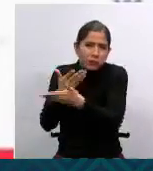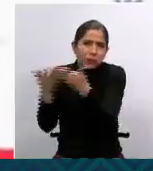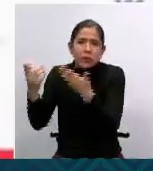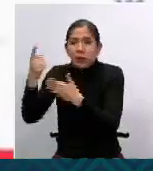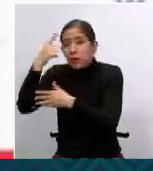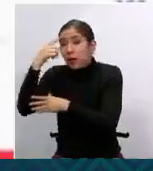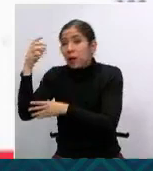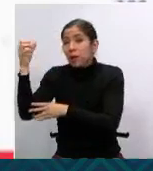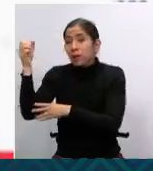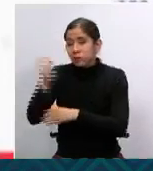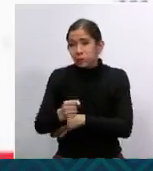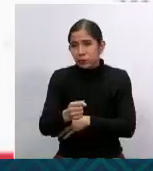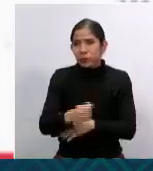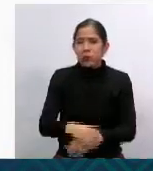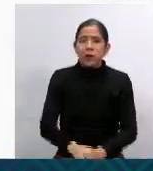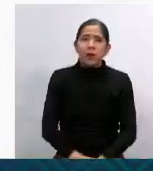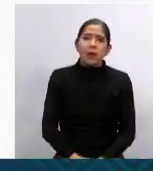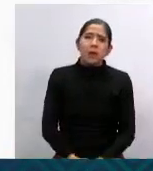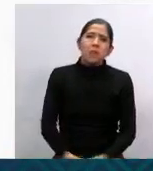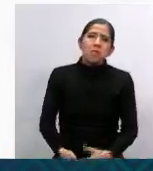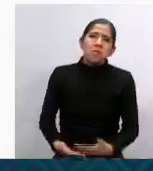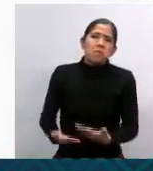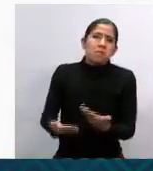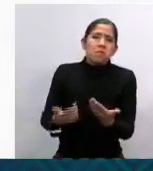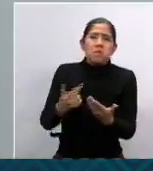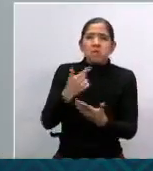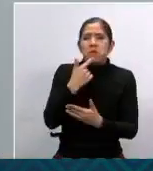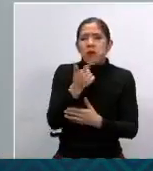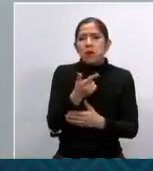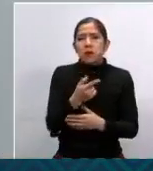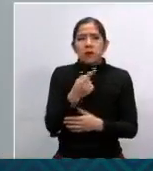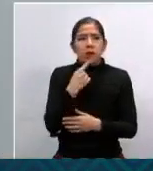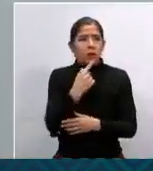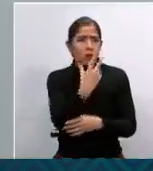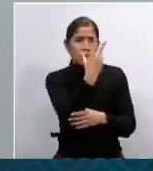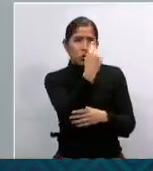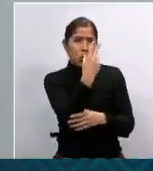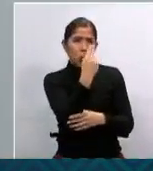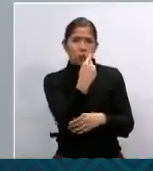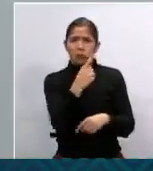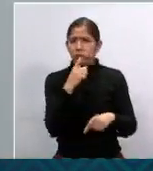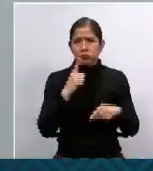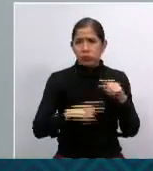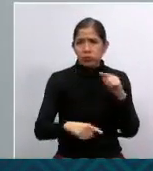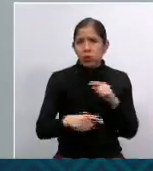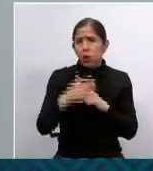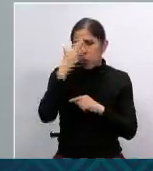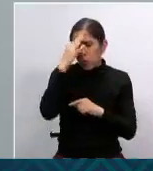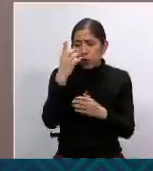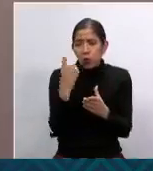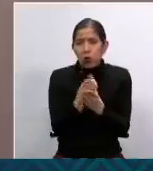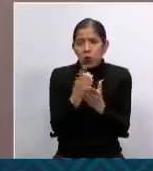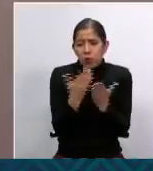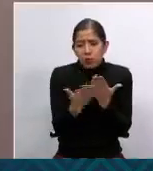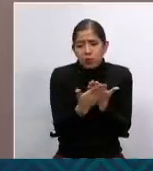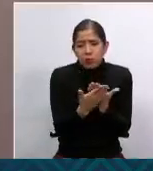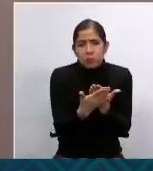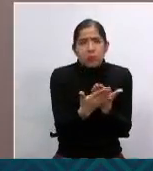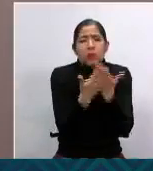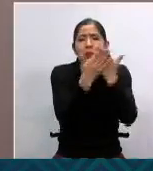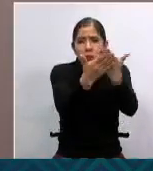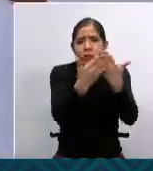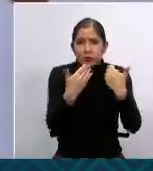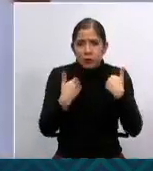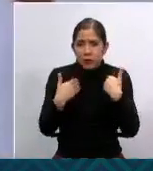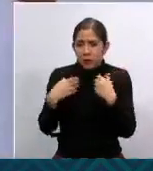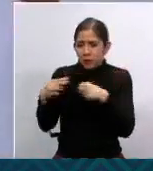los plazos puedan vencerse. No tendrían por qué negar ninguno de los trámites porque han sido fundamentados no solamente por el Ministerio Público sino también por el juzgado,